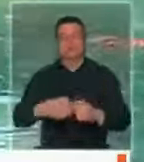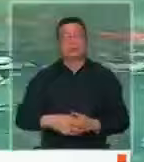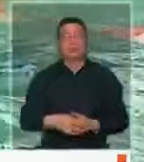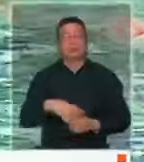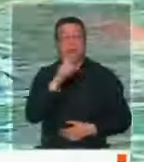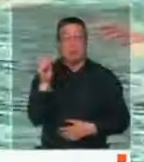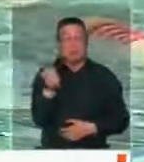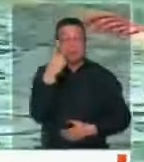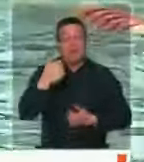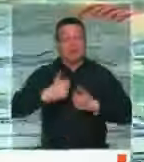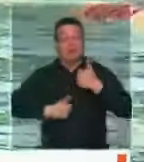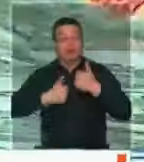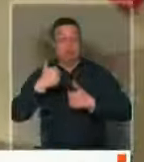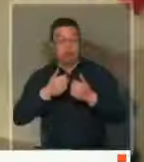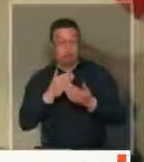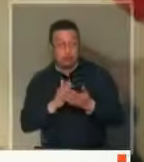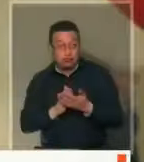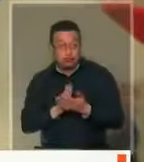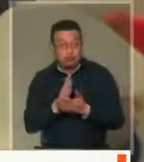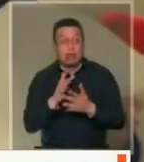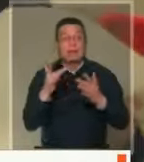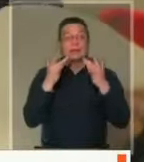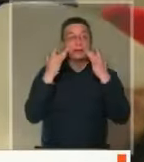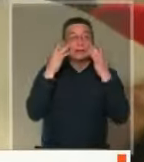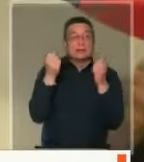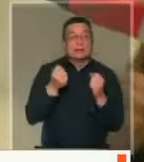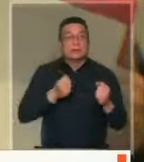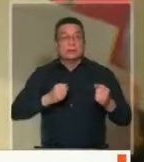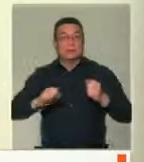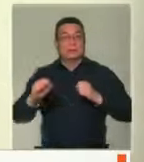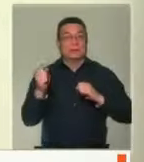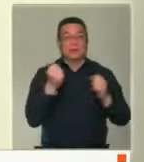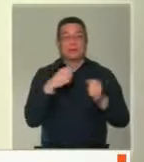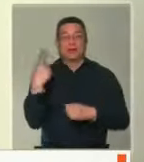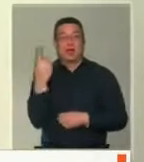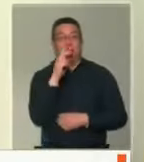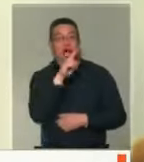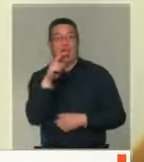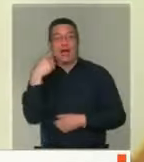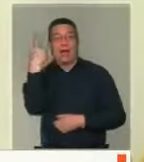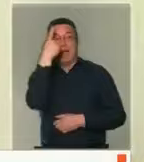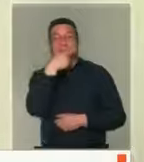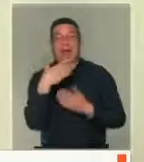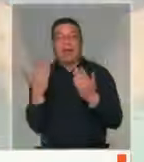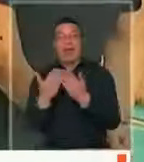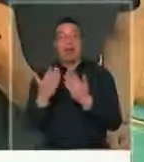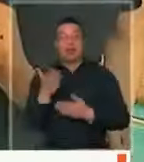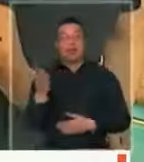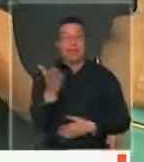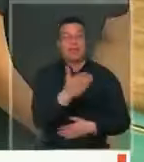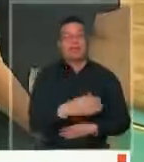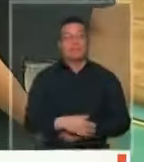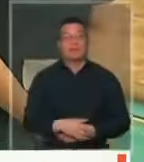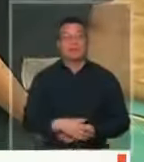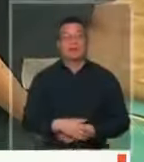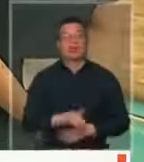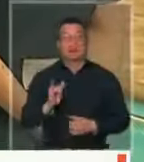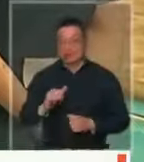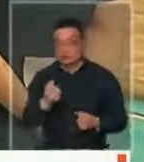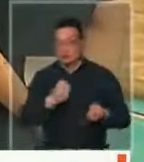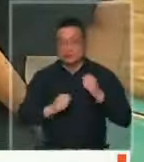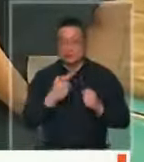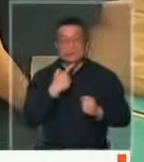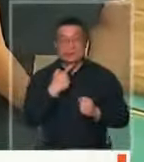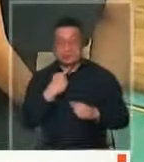primera competencia se asomaba, la emoción y el nerviosismo era evidente en las caras de los estudiantes. Harta ansia, cuando